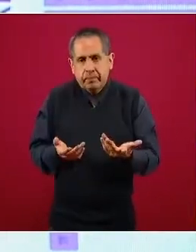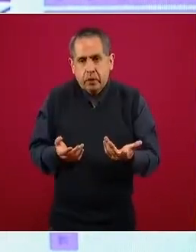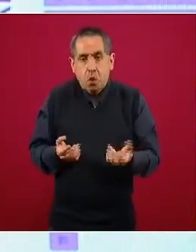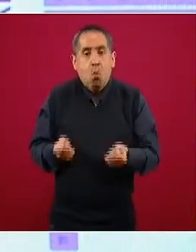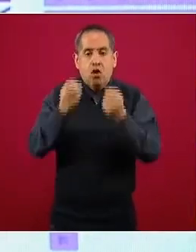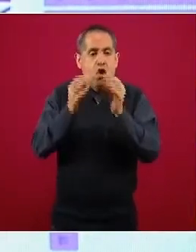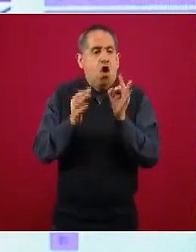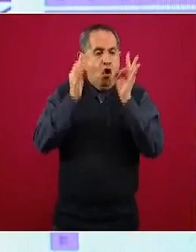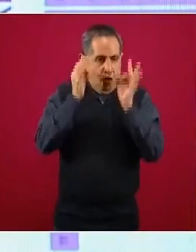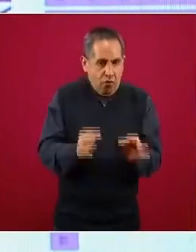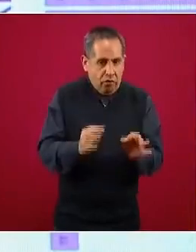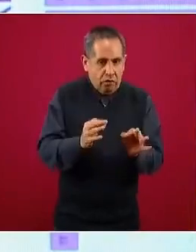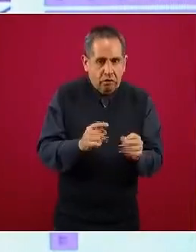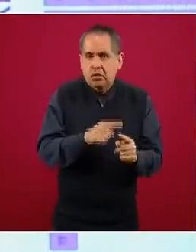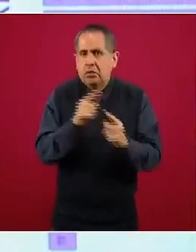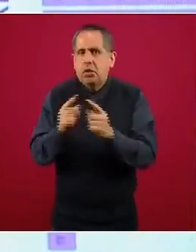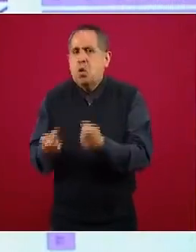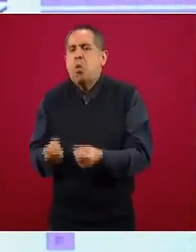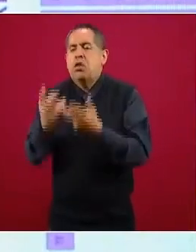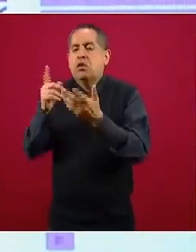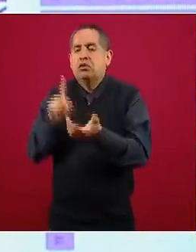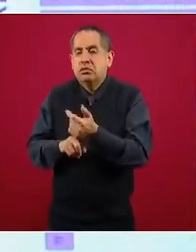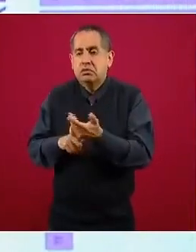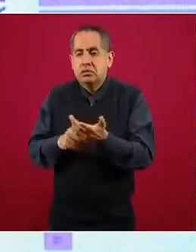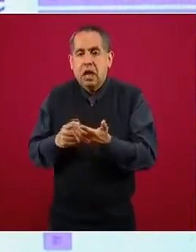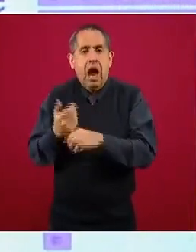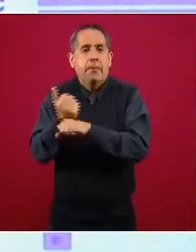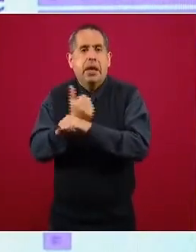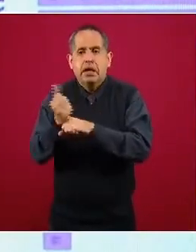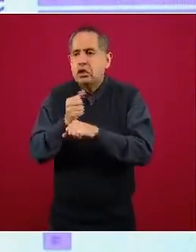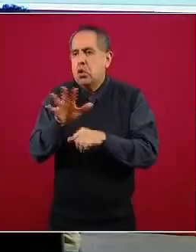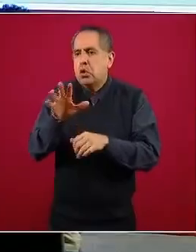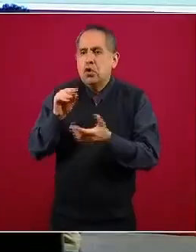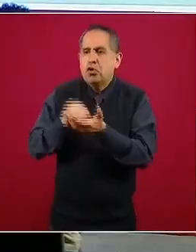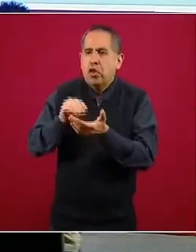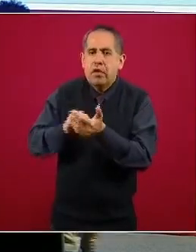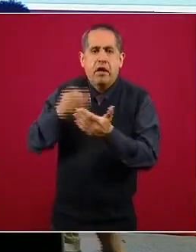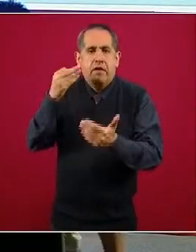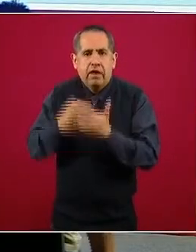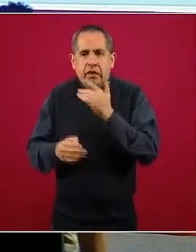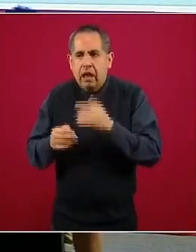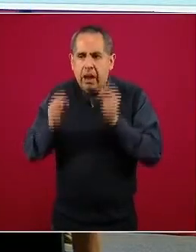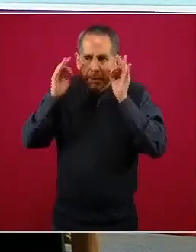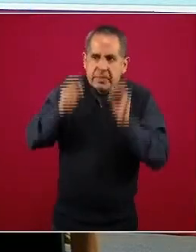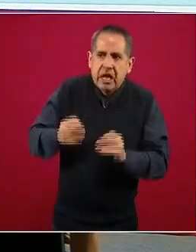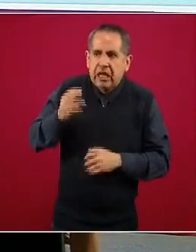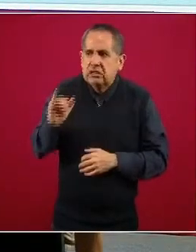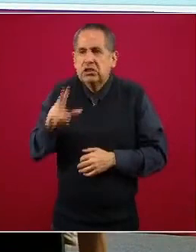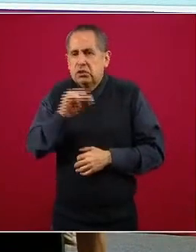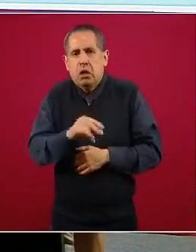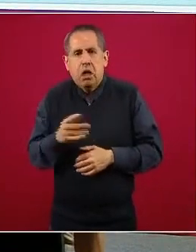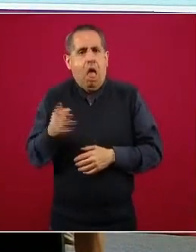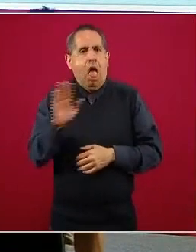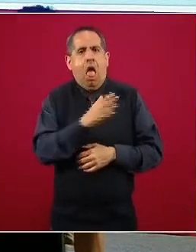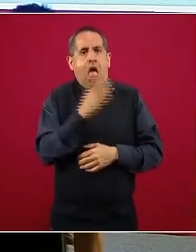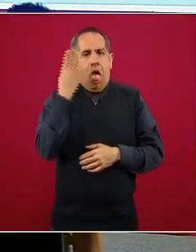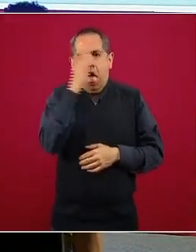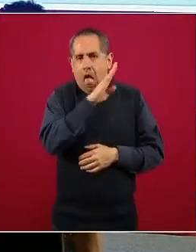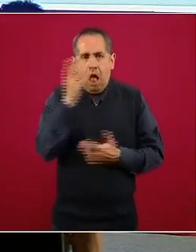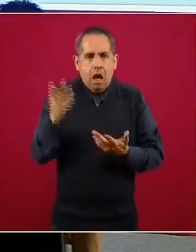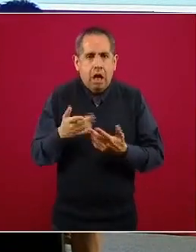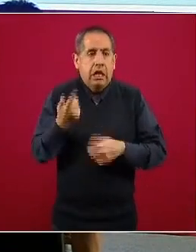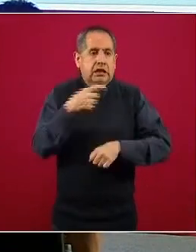casos confirmados había y cuántos casos que estaban en amarillo estaban pendientes de confirmación.